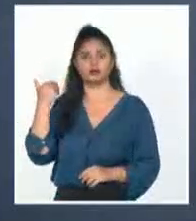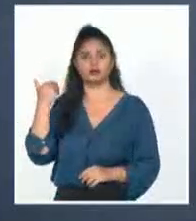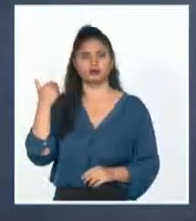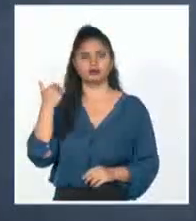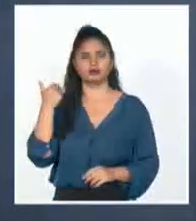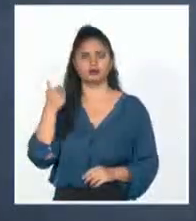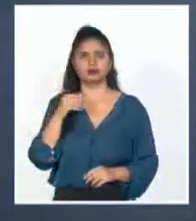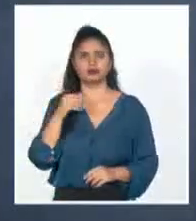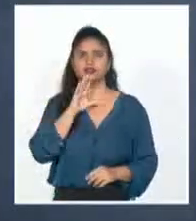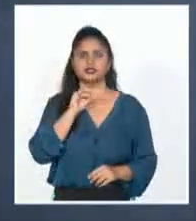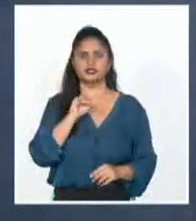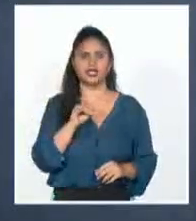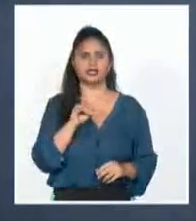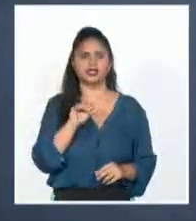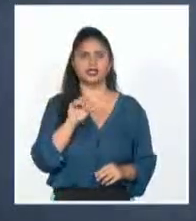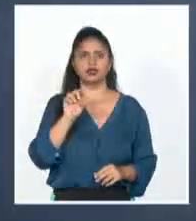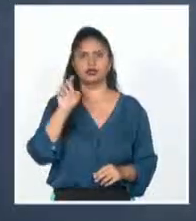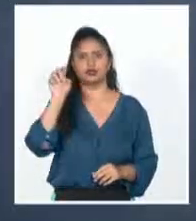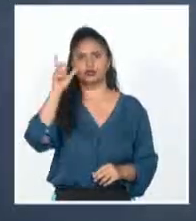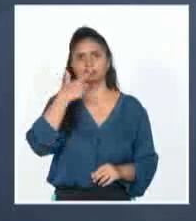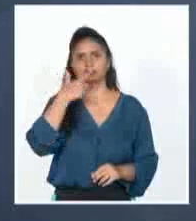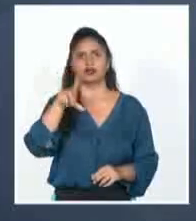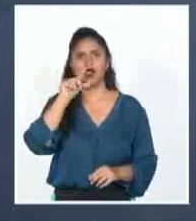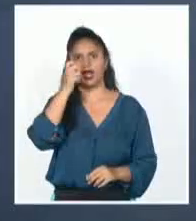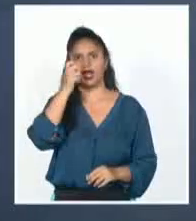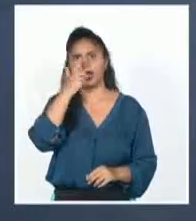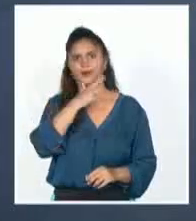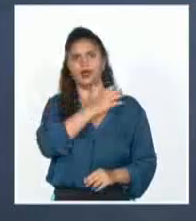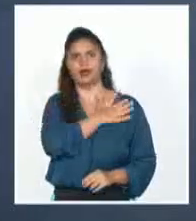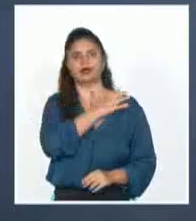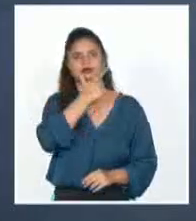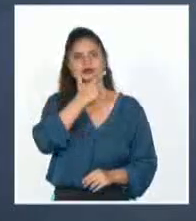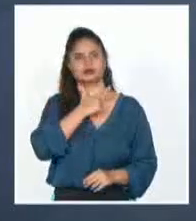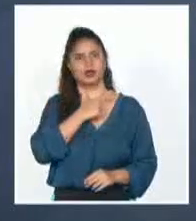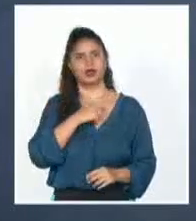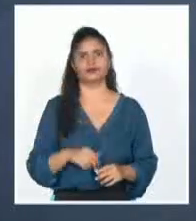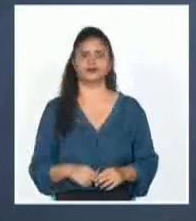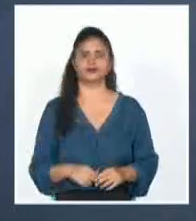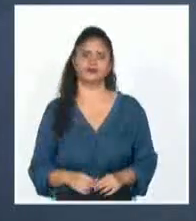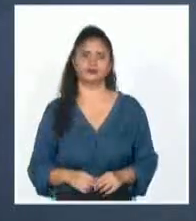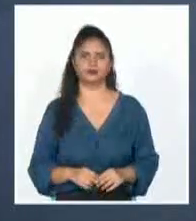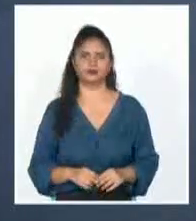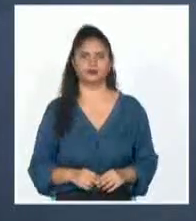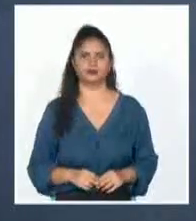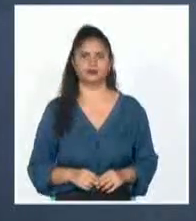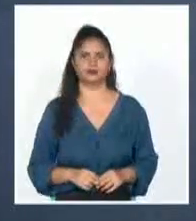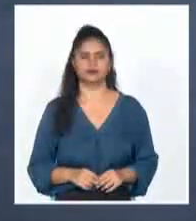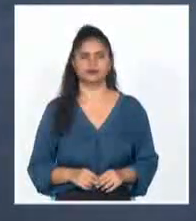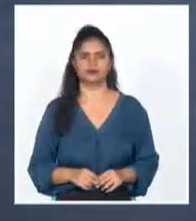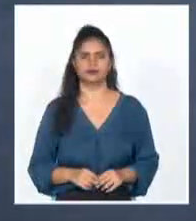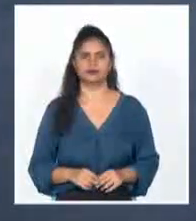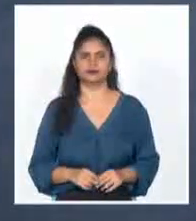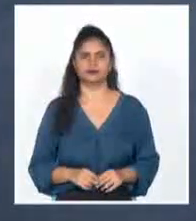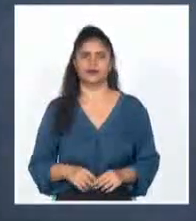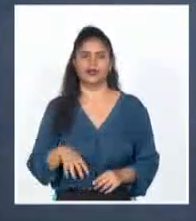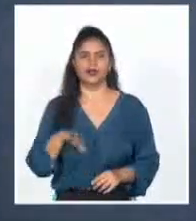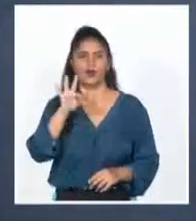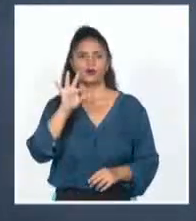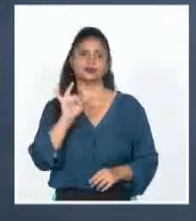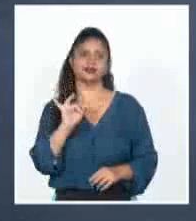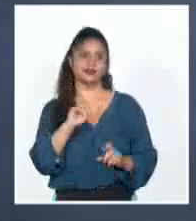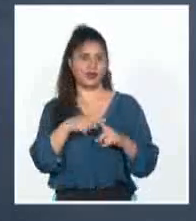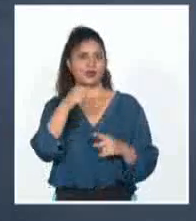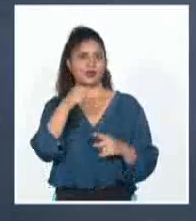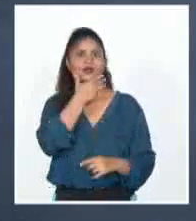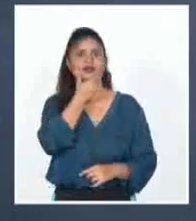lucha, Alejandro Valdés en 65 kilos, también Franklin Marén en 74 y Yurieski Torreblanca en 87. Ojo, porque los jóvenes